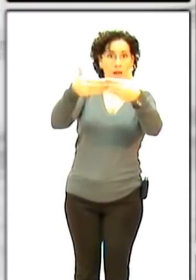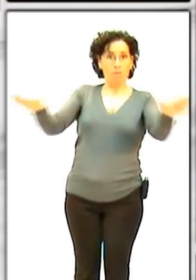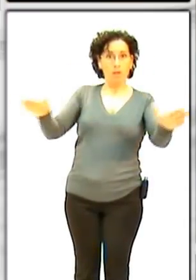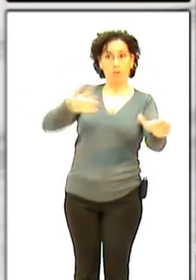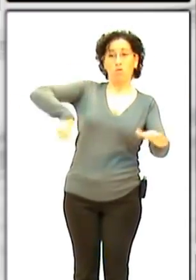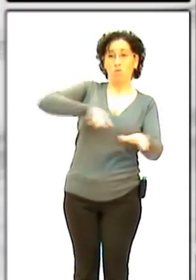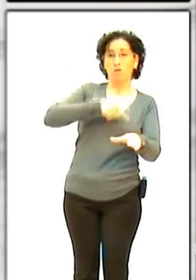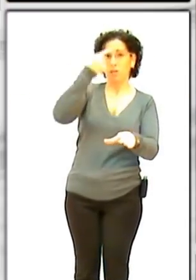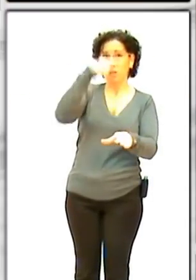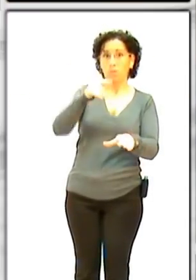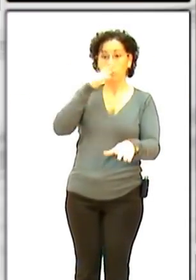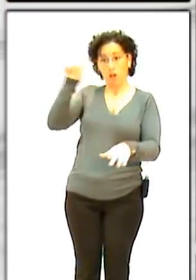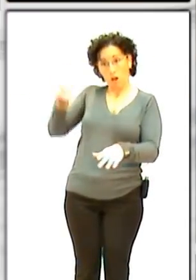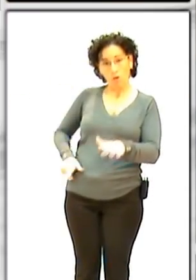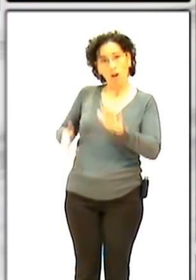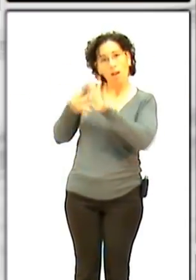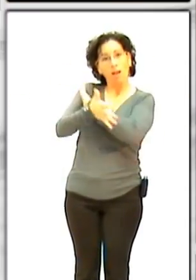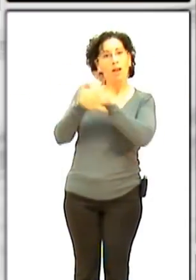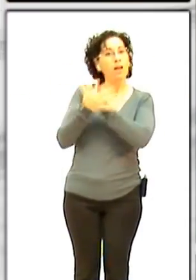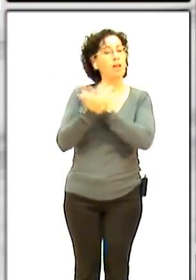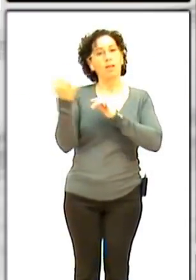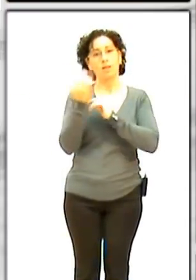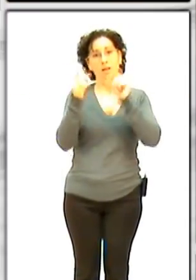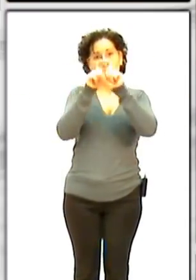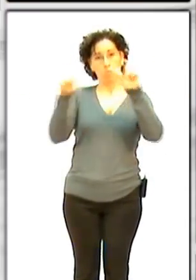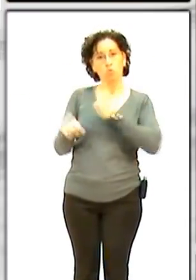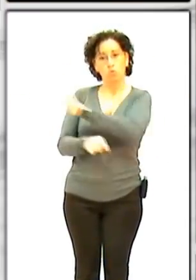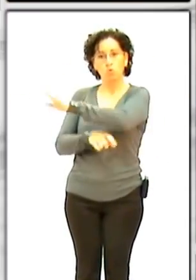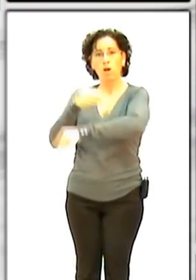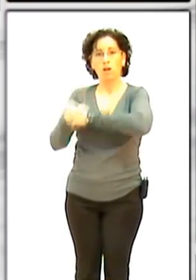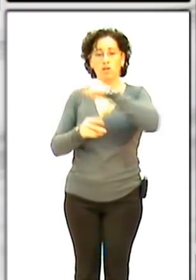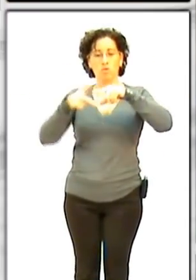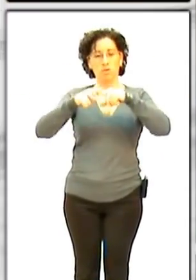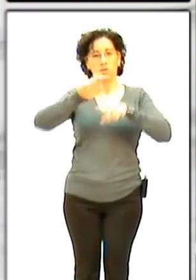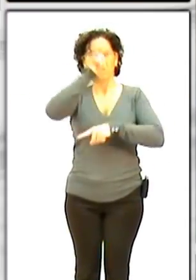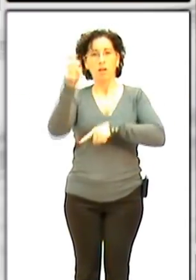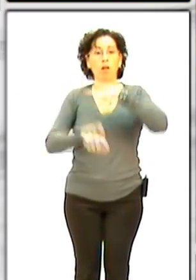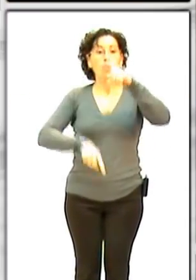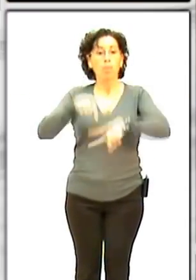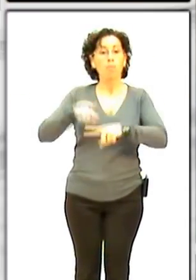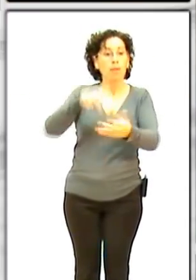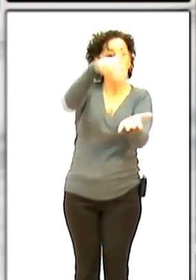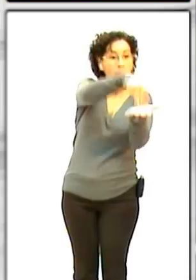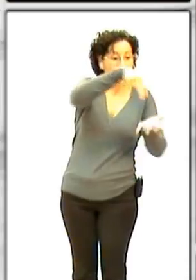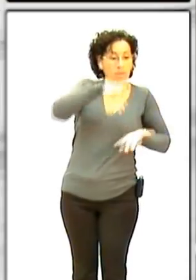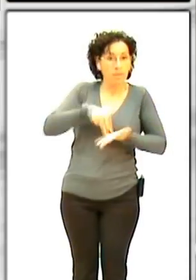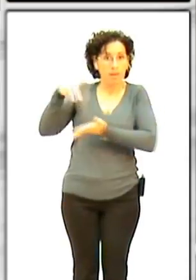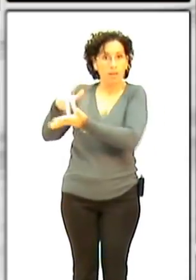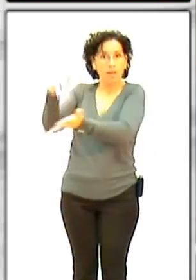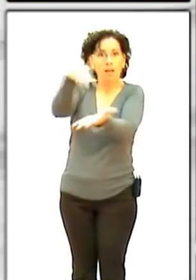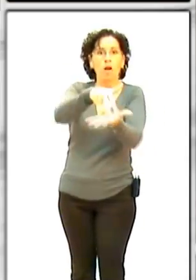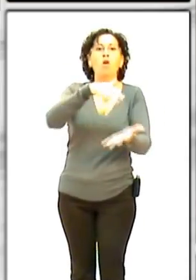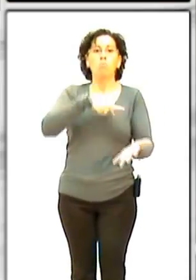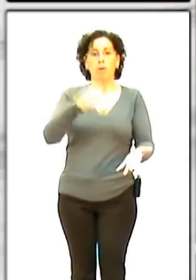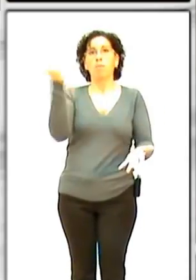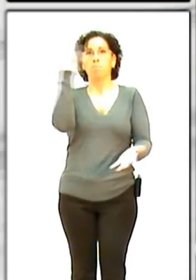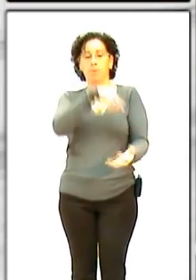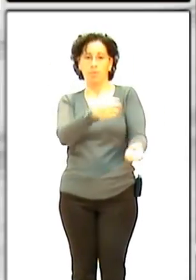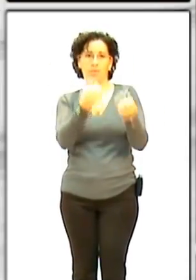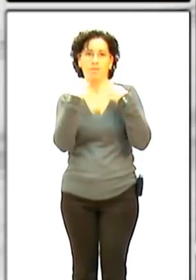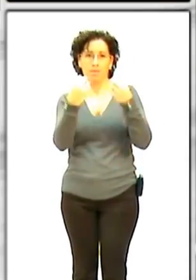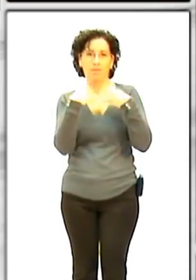veremos con Miguel cómo Deimos ha desarrollado aplicaciones que en función de la posición nos permiten obtener